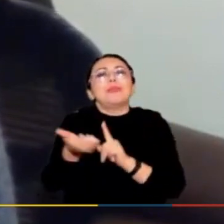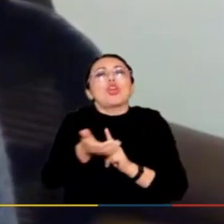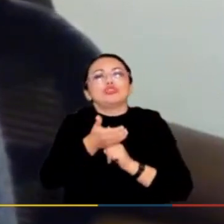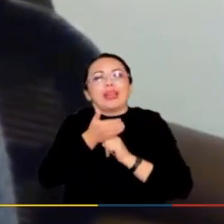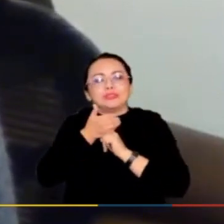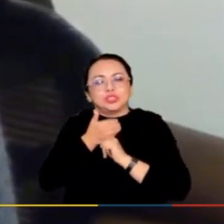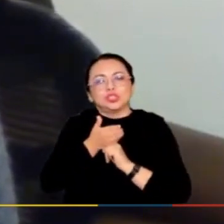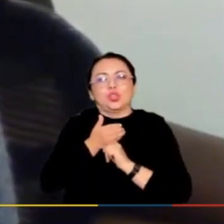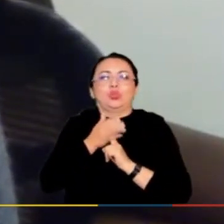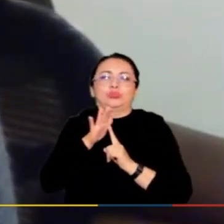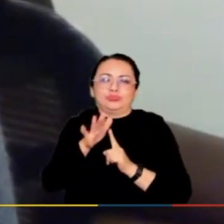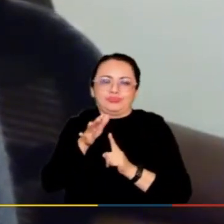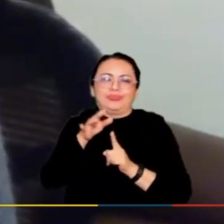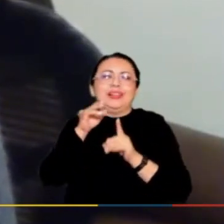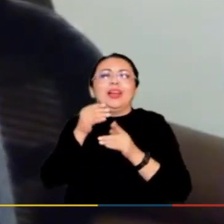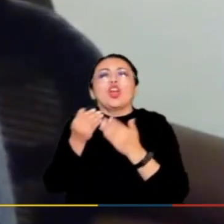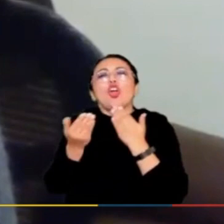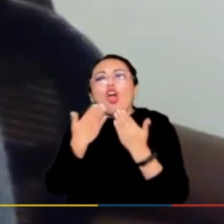de la confianza